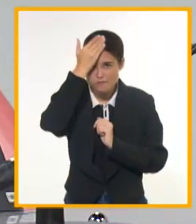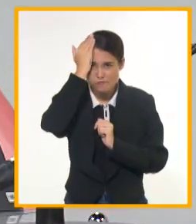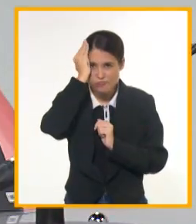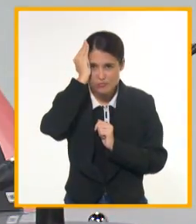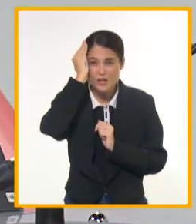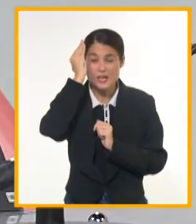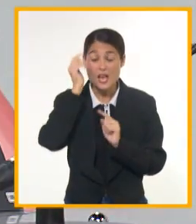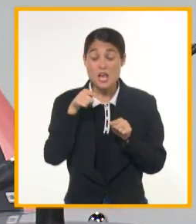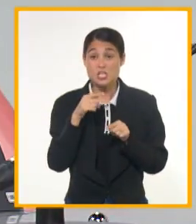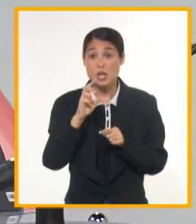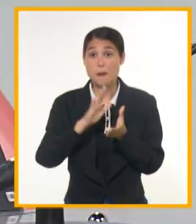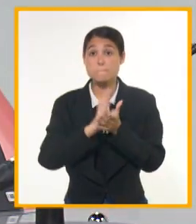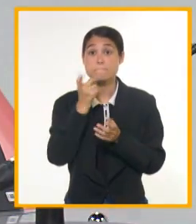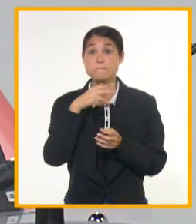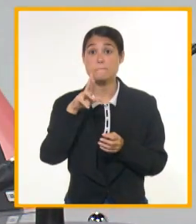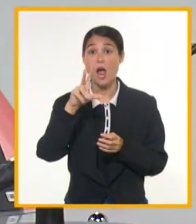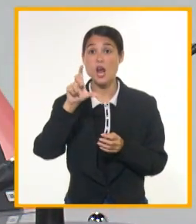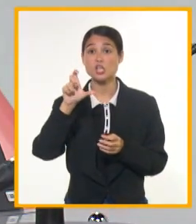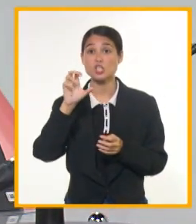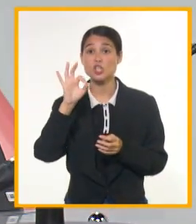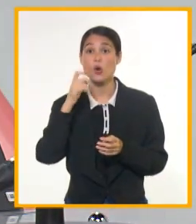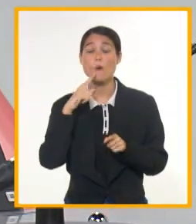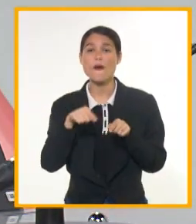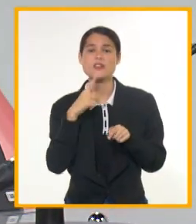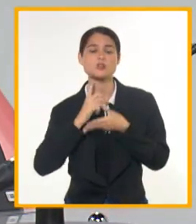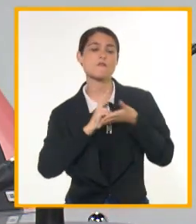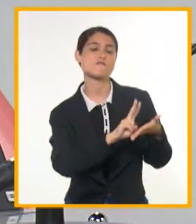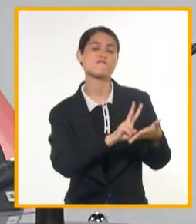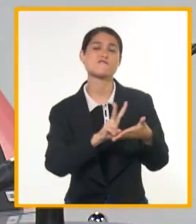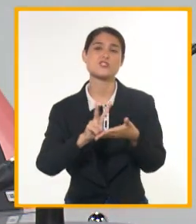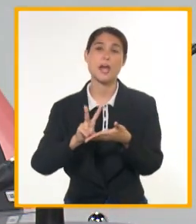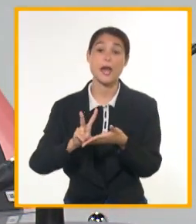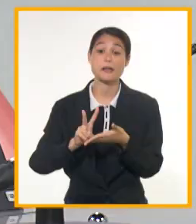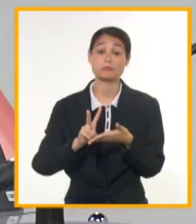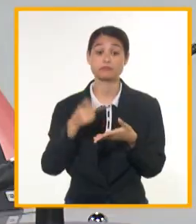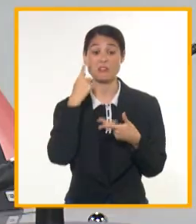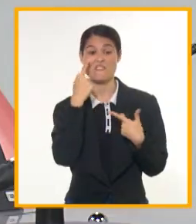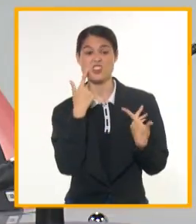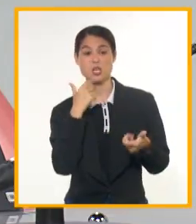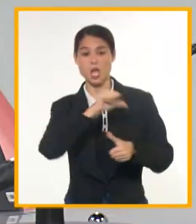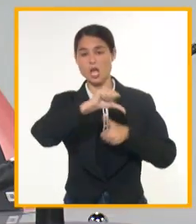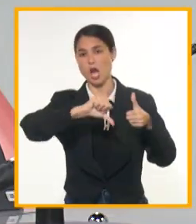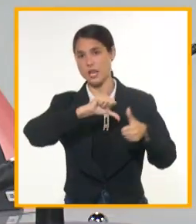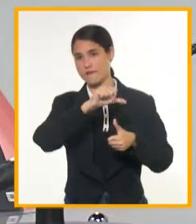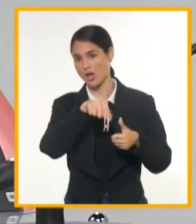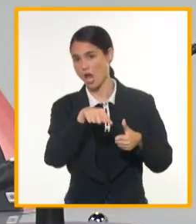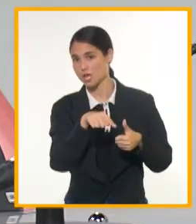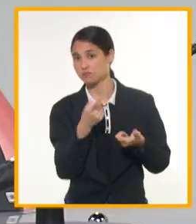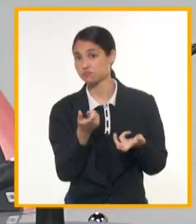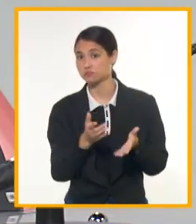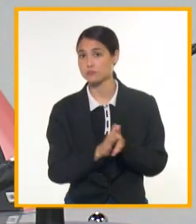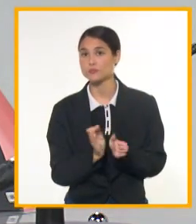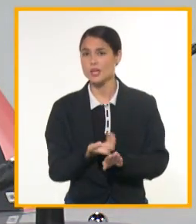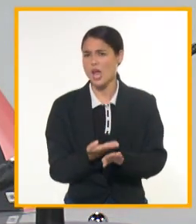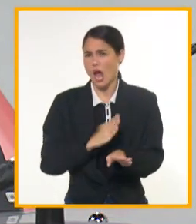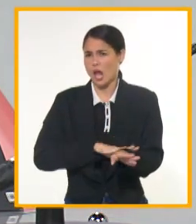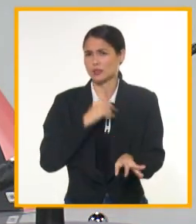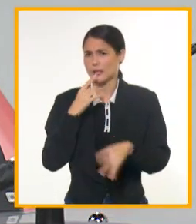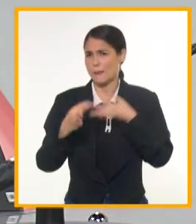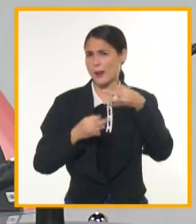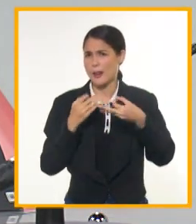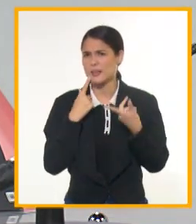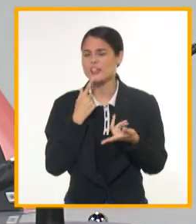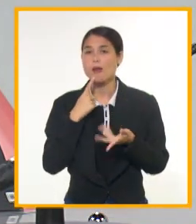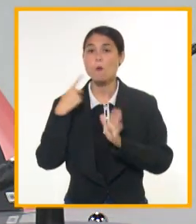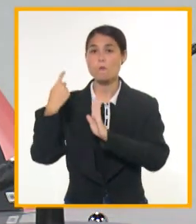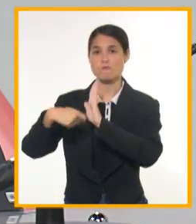que, bueno, yo decía los resultados y le preguntaba a Marina, ¿resultados o faltas de resultados? Pero ante todo, antes de comenzar, vamos a ver este